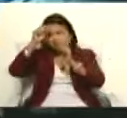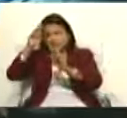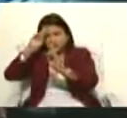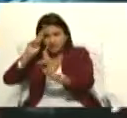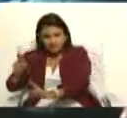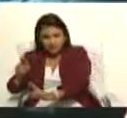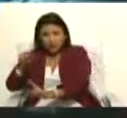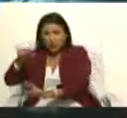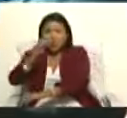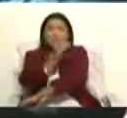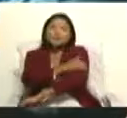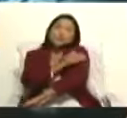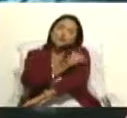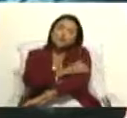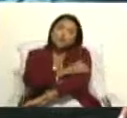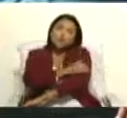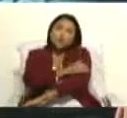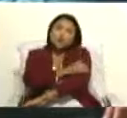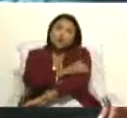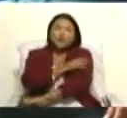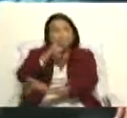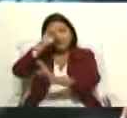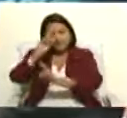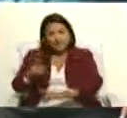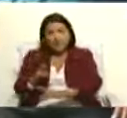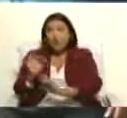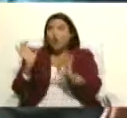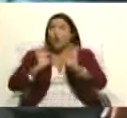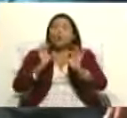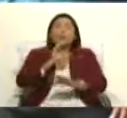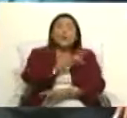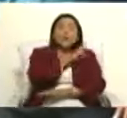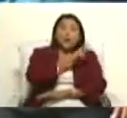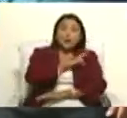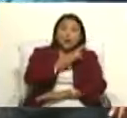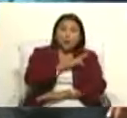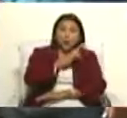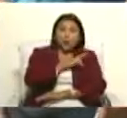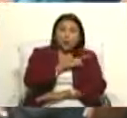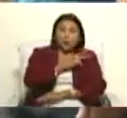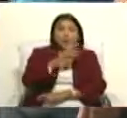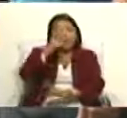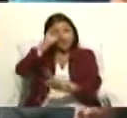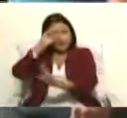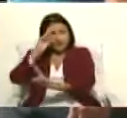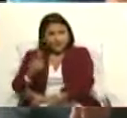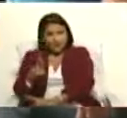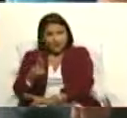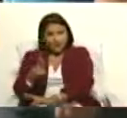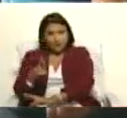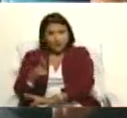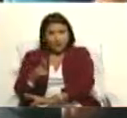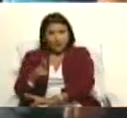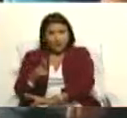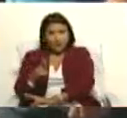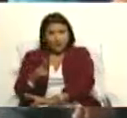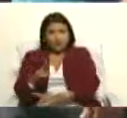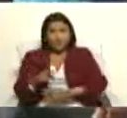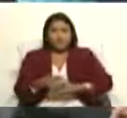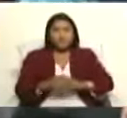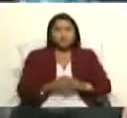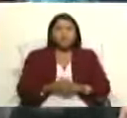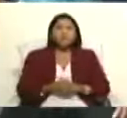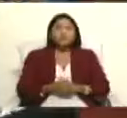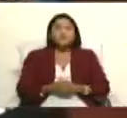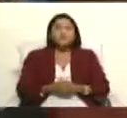le respeta se le respeta Nadie debe meterse en eso las personas con su vida hacen lo que quieran